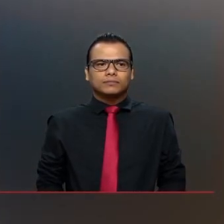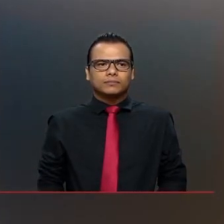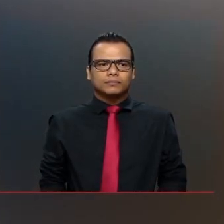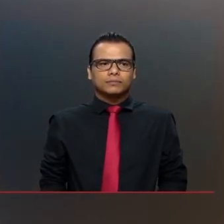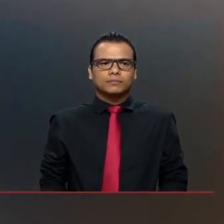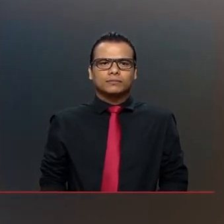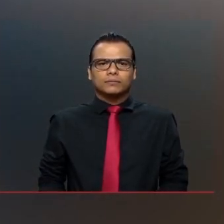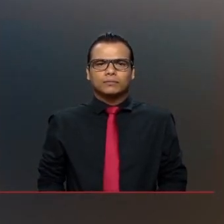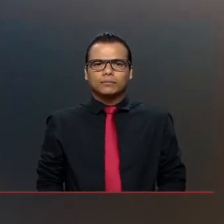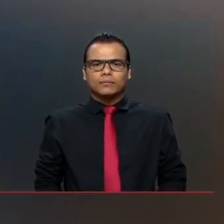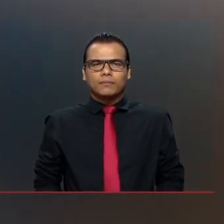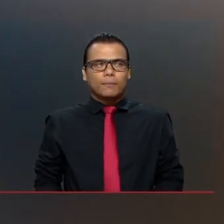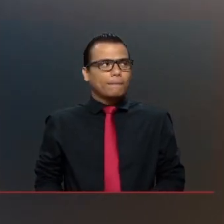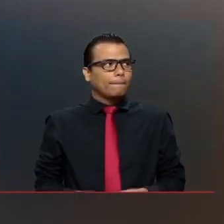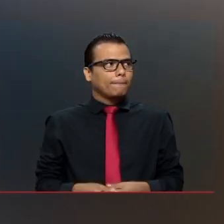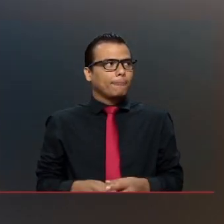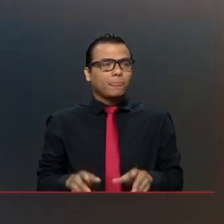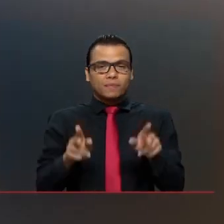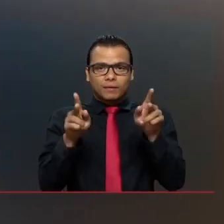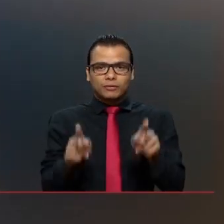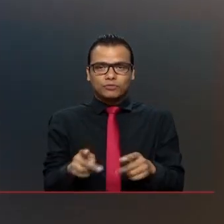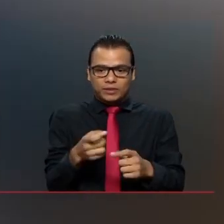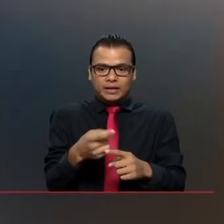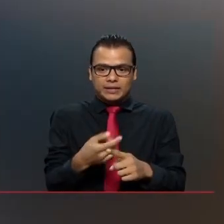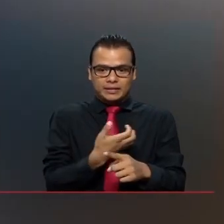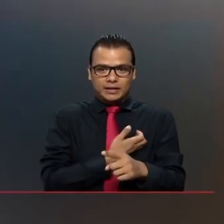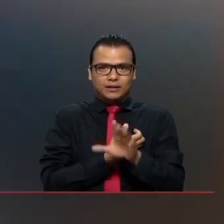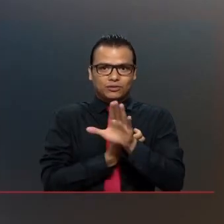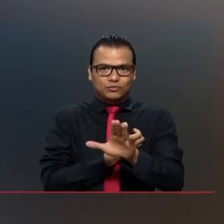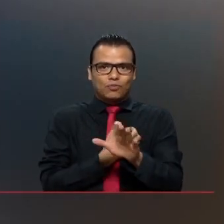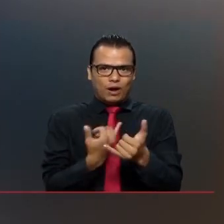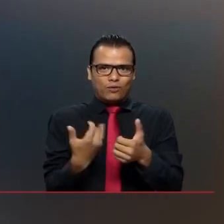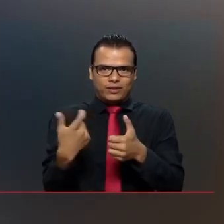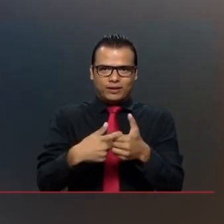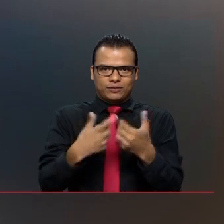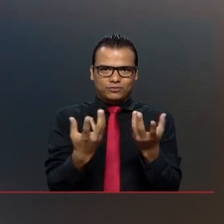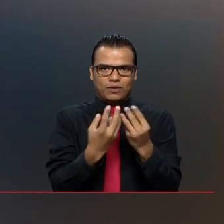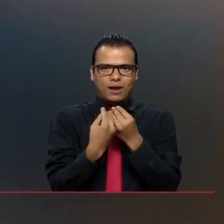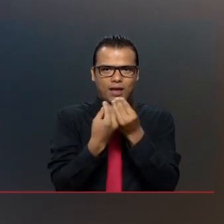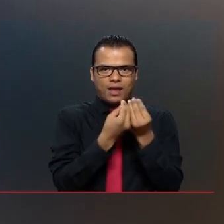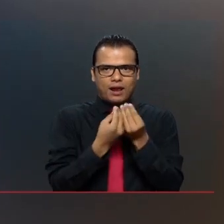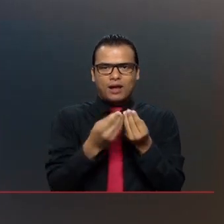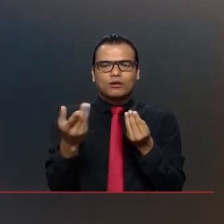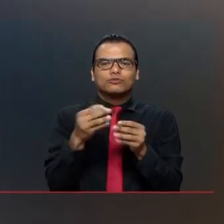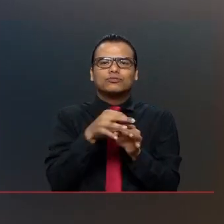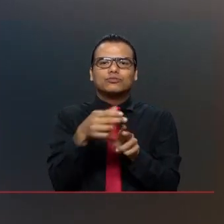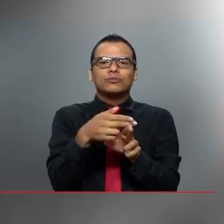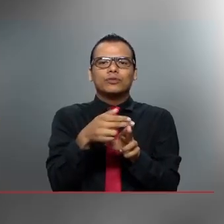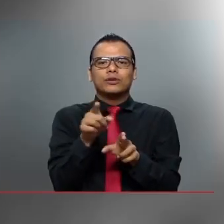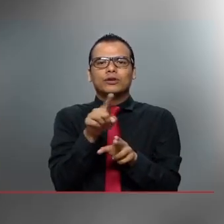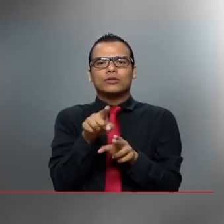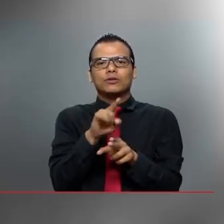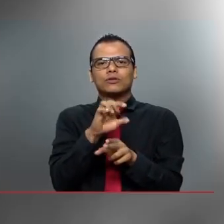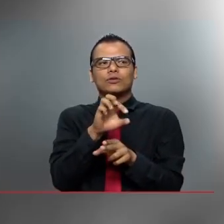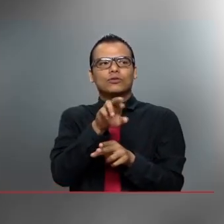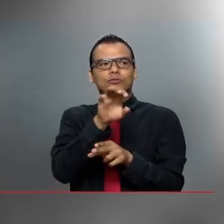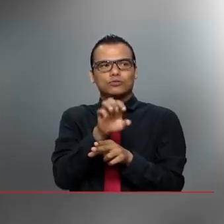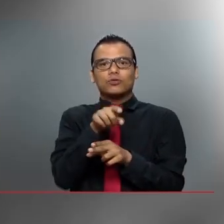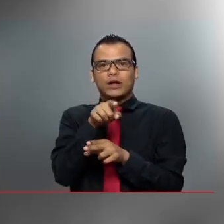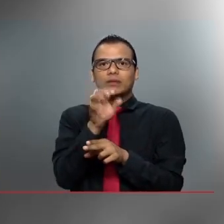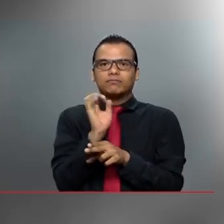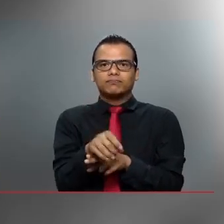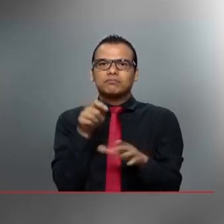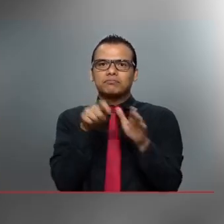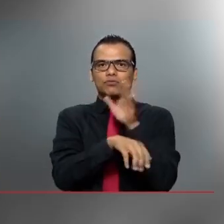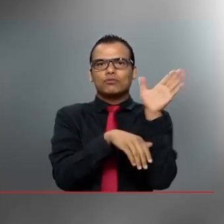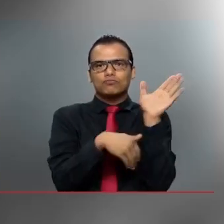Hildardo Hoyos, exalcalde y actual concejal de Sucre, Cauca, fue asesinado en una finca de la vereda La Granja durante una balacera. Las